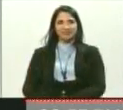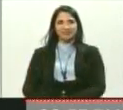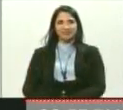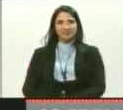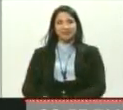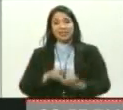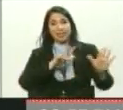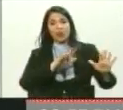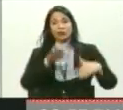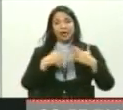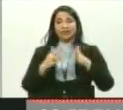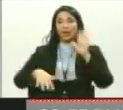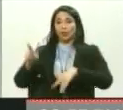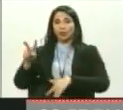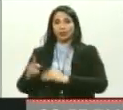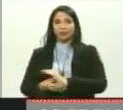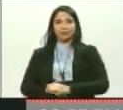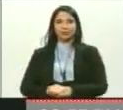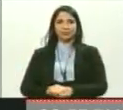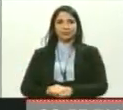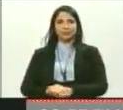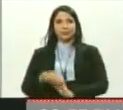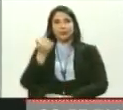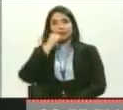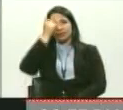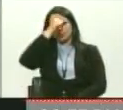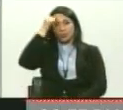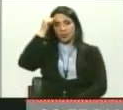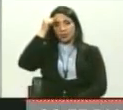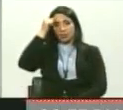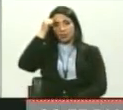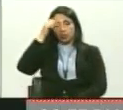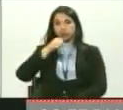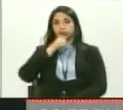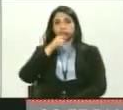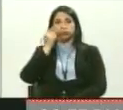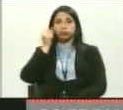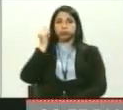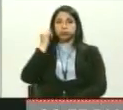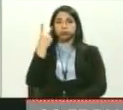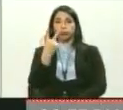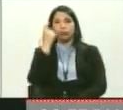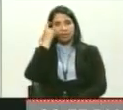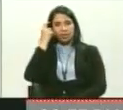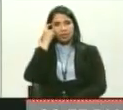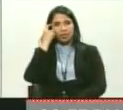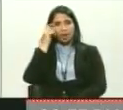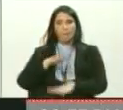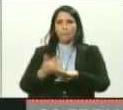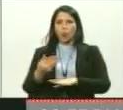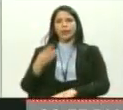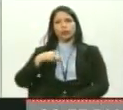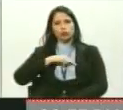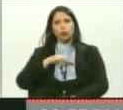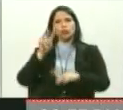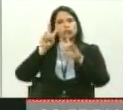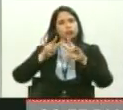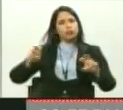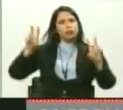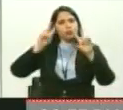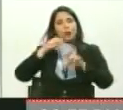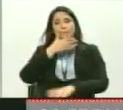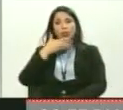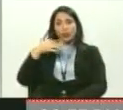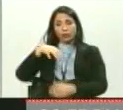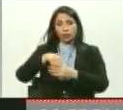De 8 a 12. Sábado y domingo, adultos mayores, dos días, porque vamos a ir probando, mejorando la